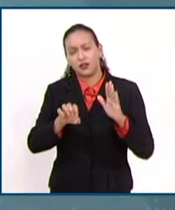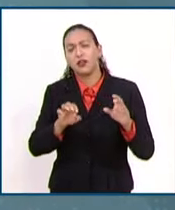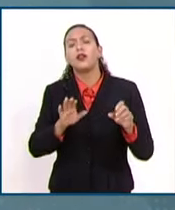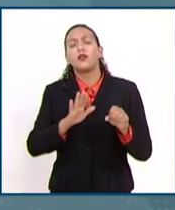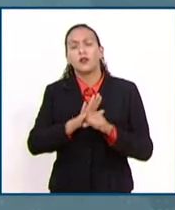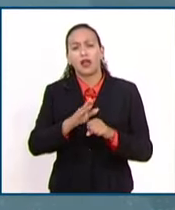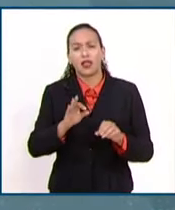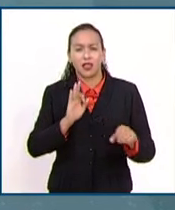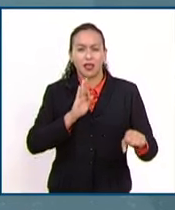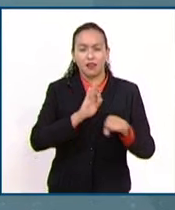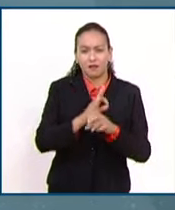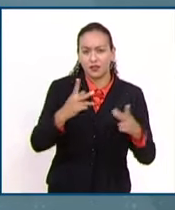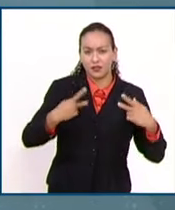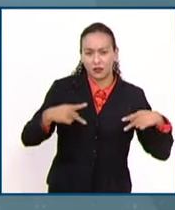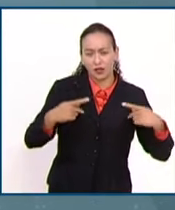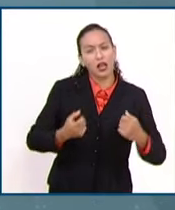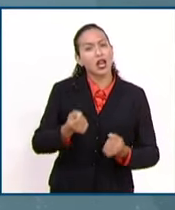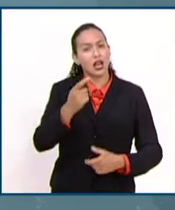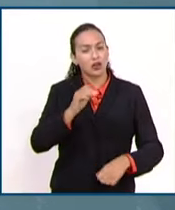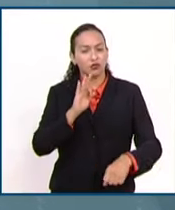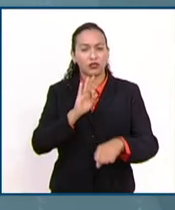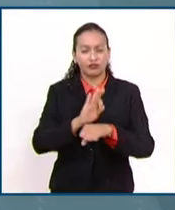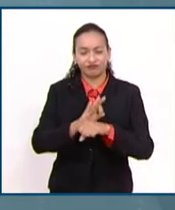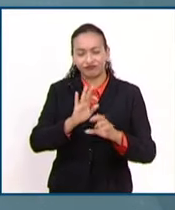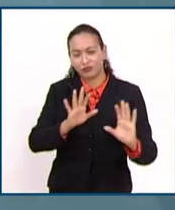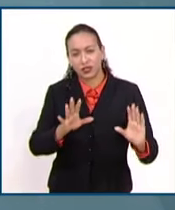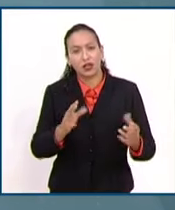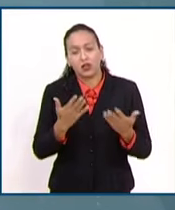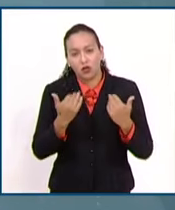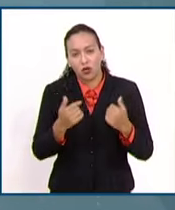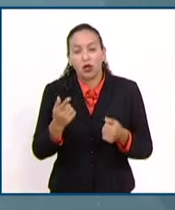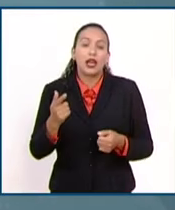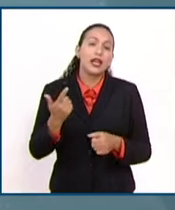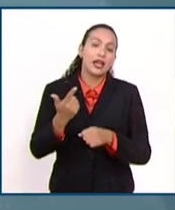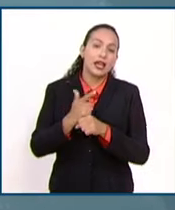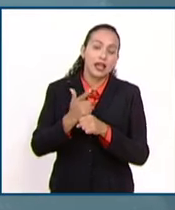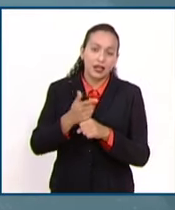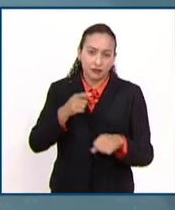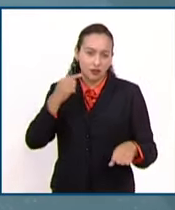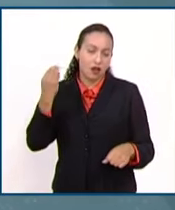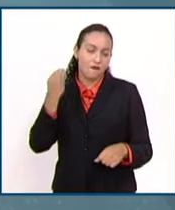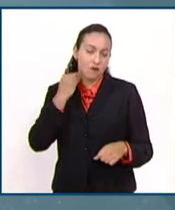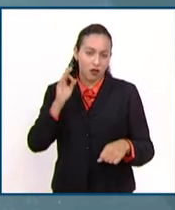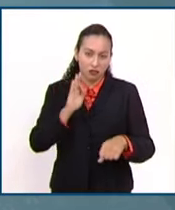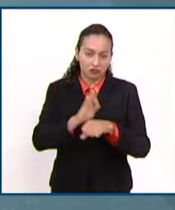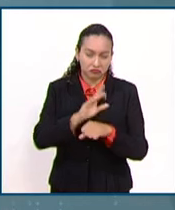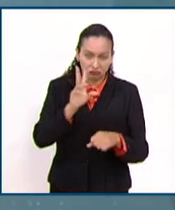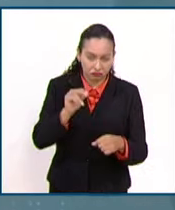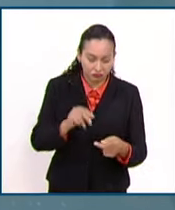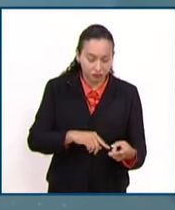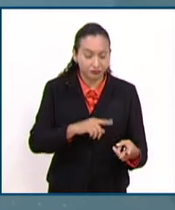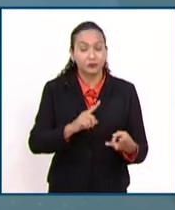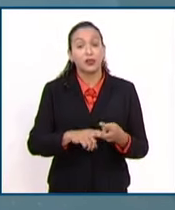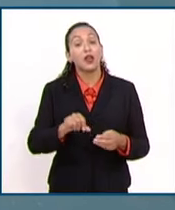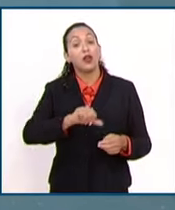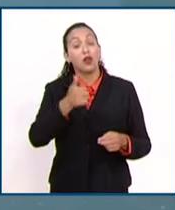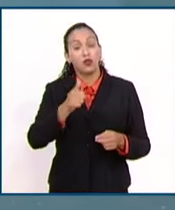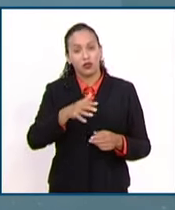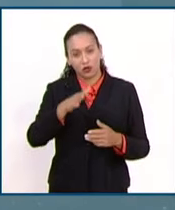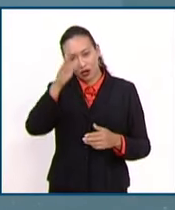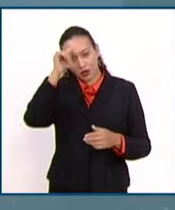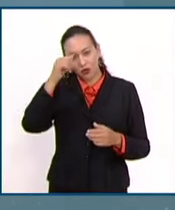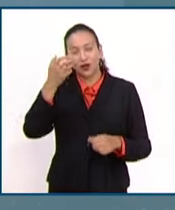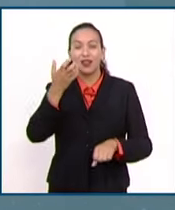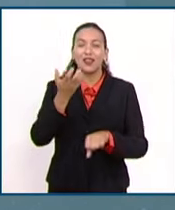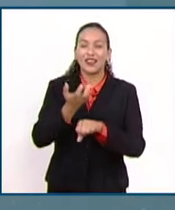defensa adecuada de personas privadas de la libertad sin asistencia de licenciado en Derecho. Homologación de delitos, prevista en el Tratado entre México